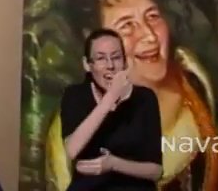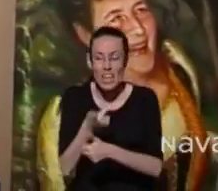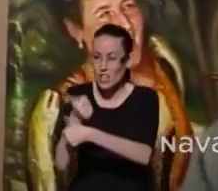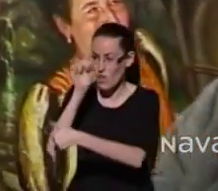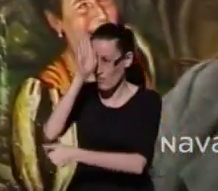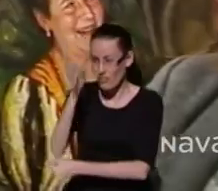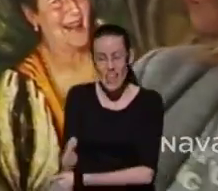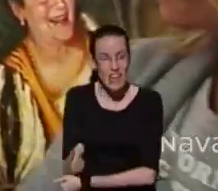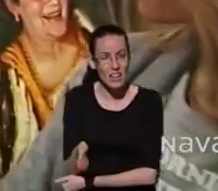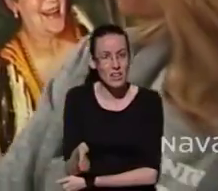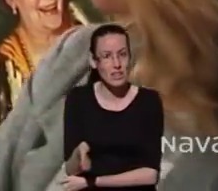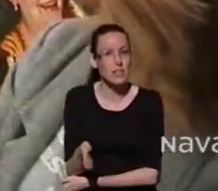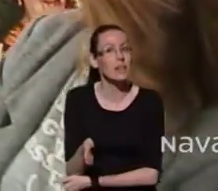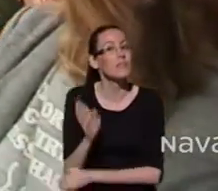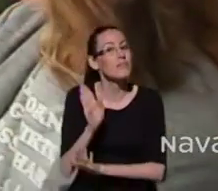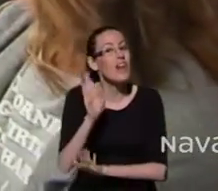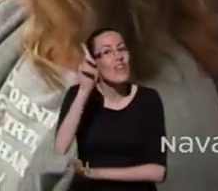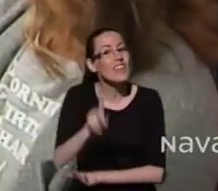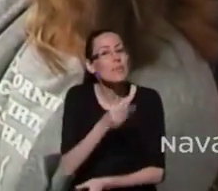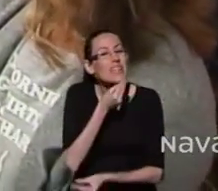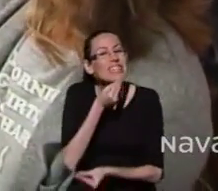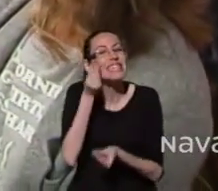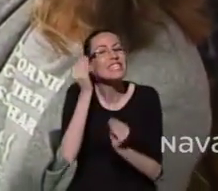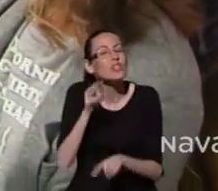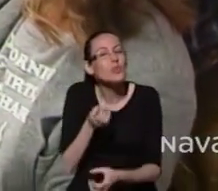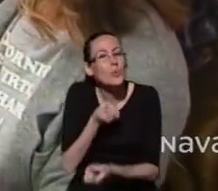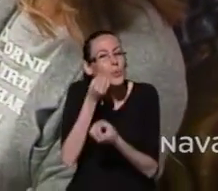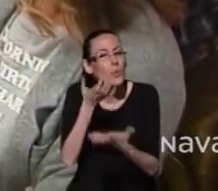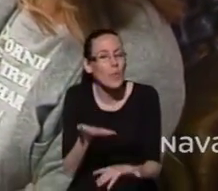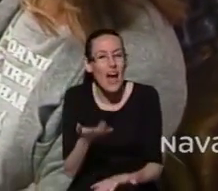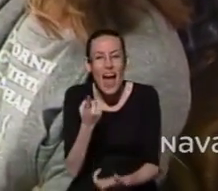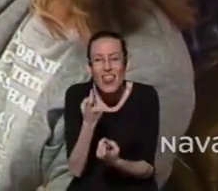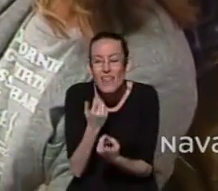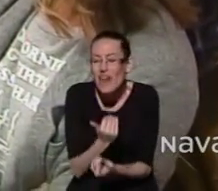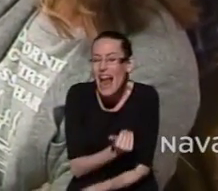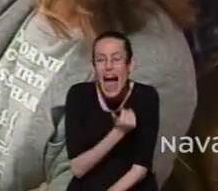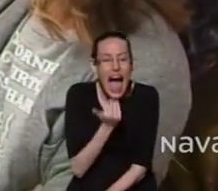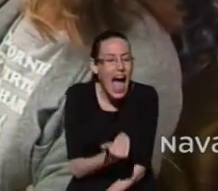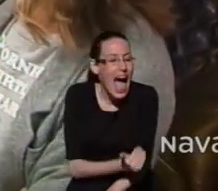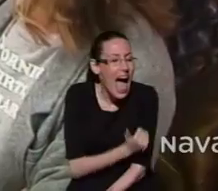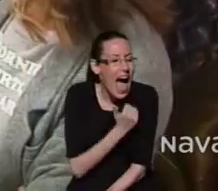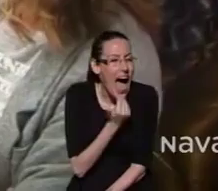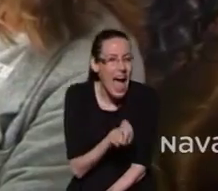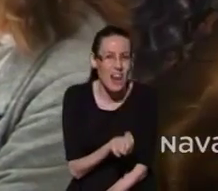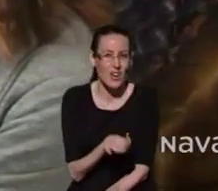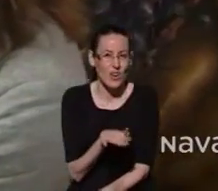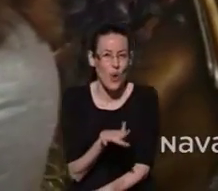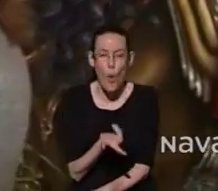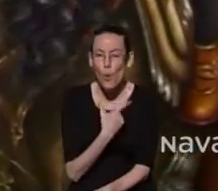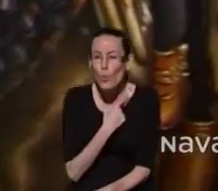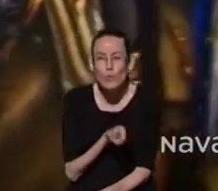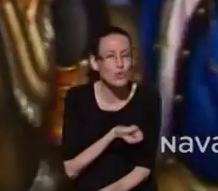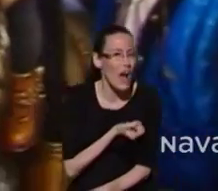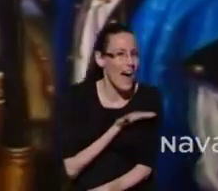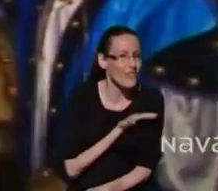realidad, sino que puedas contar una historia con eso. Tiene que haber algo más, esos gustos de esa persona, esas aficiones